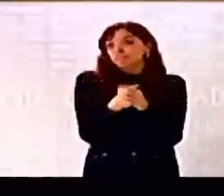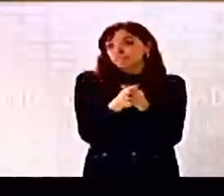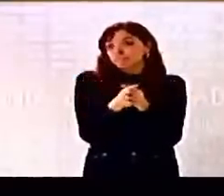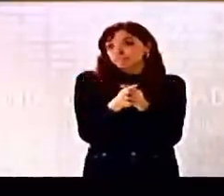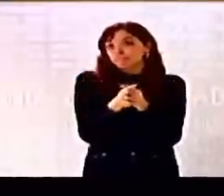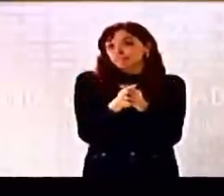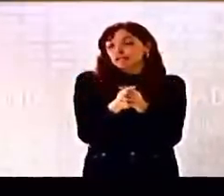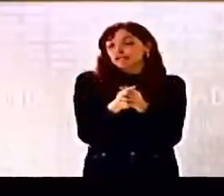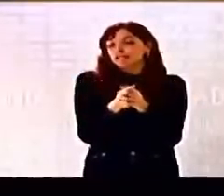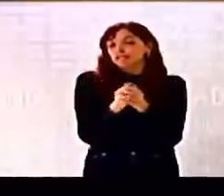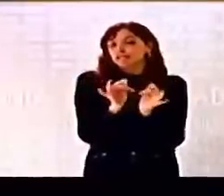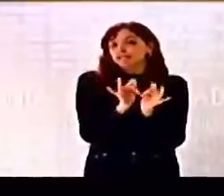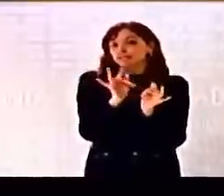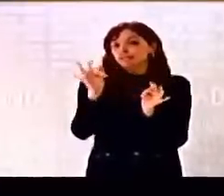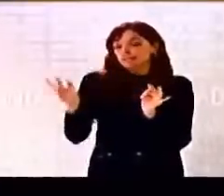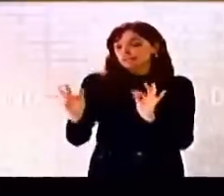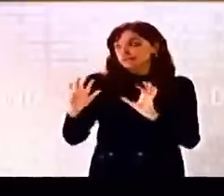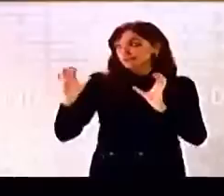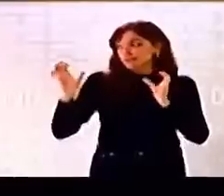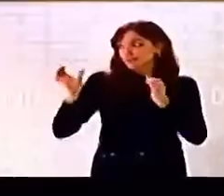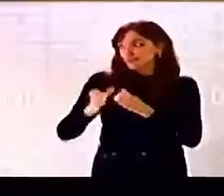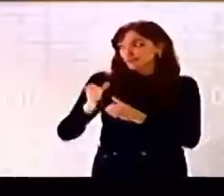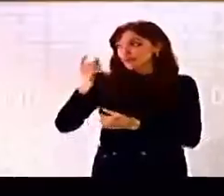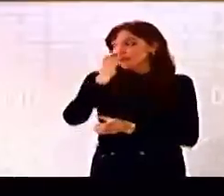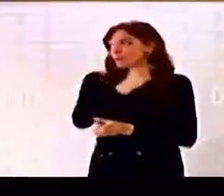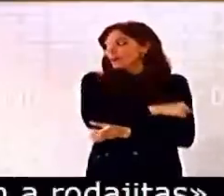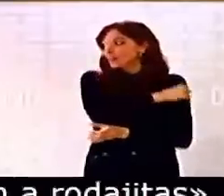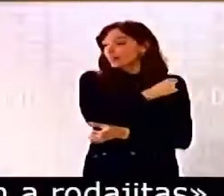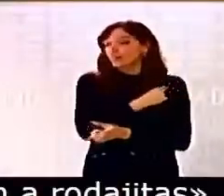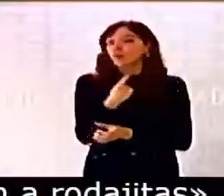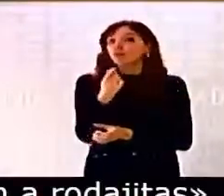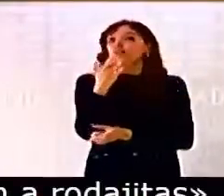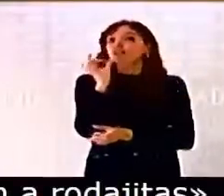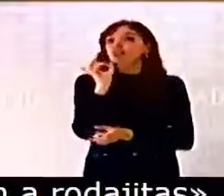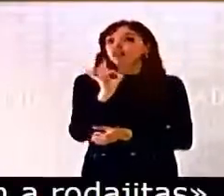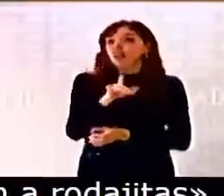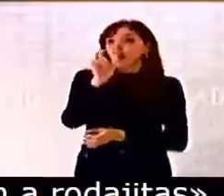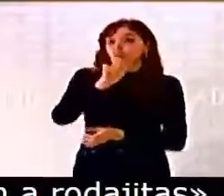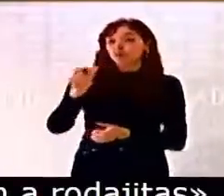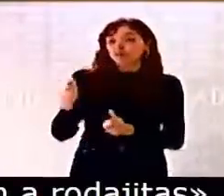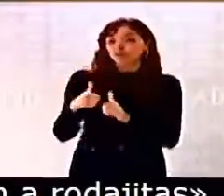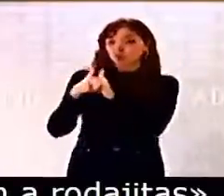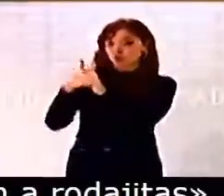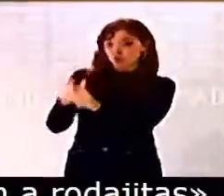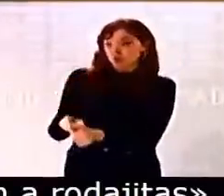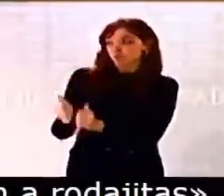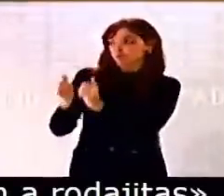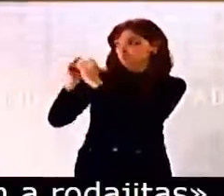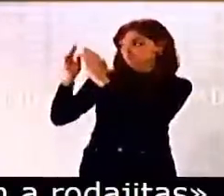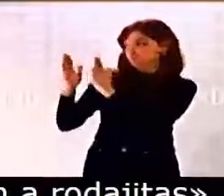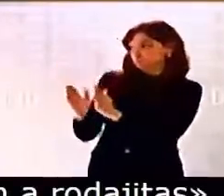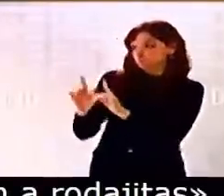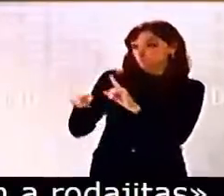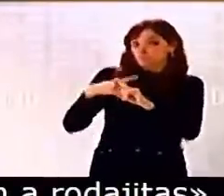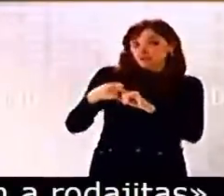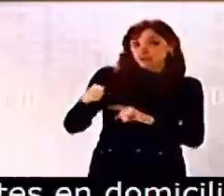en vacunación son grandes dependientes en domicilio y cuidadores profesionales.